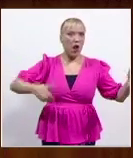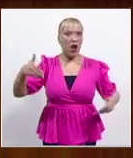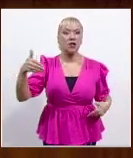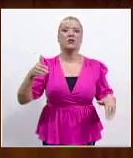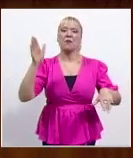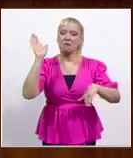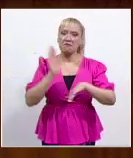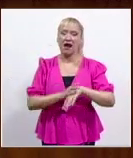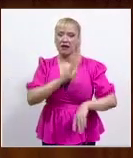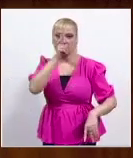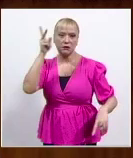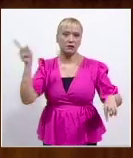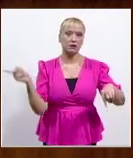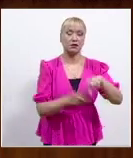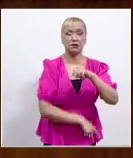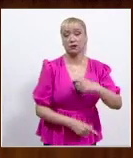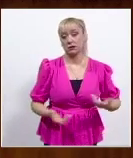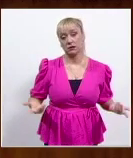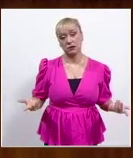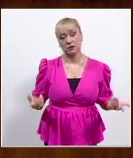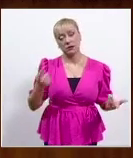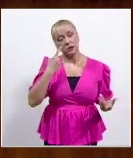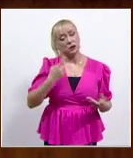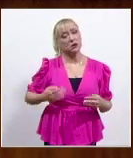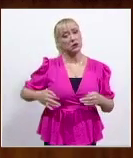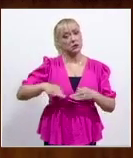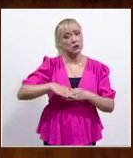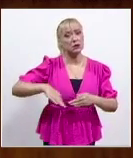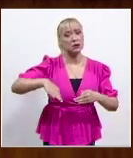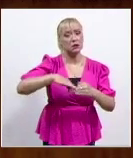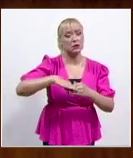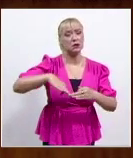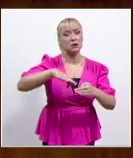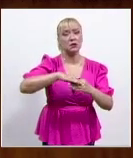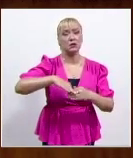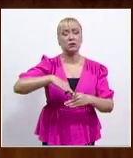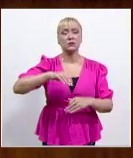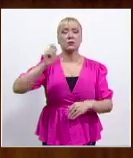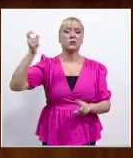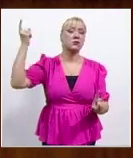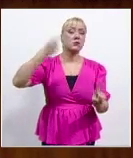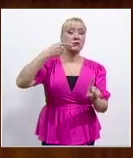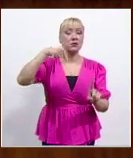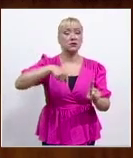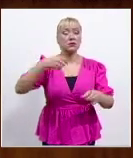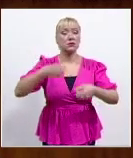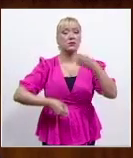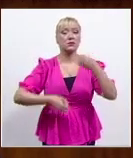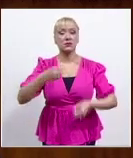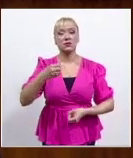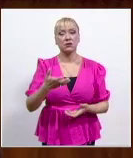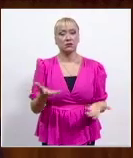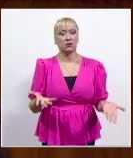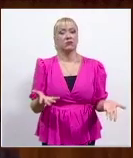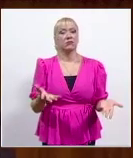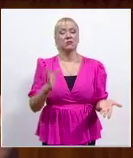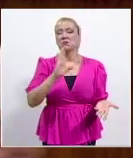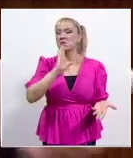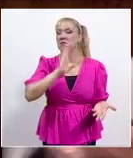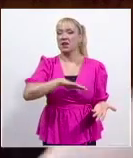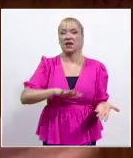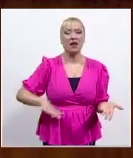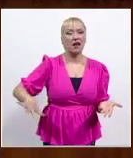somos. Frecuentemente se le atribuye al órgano jurisdiccional el fracaso integral de